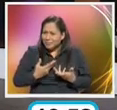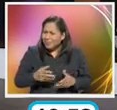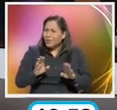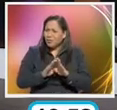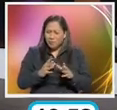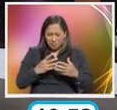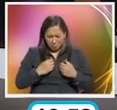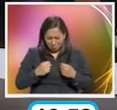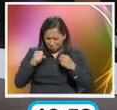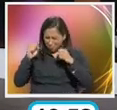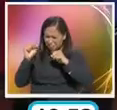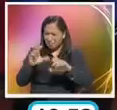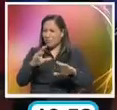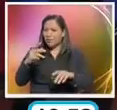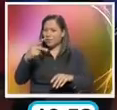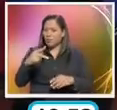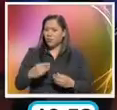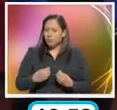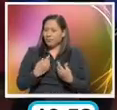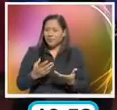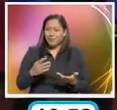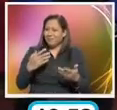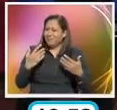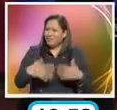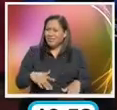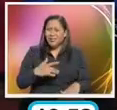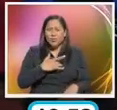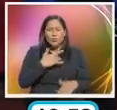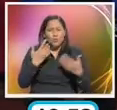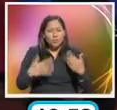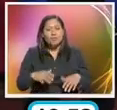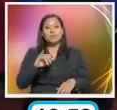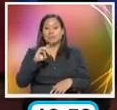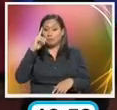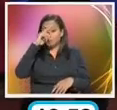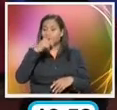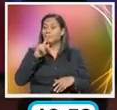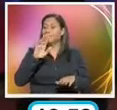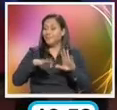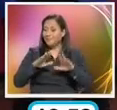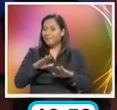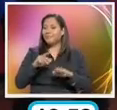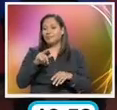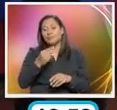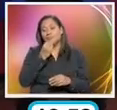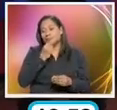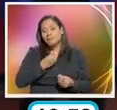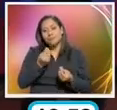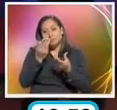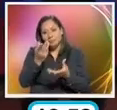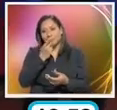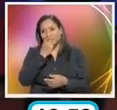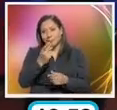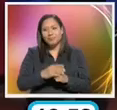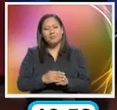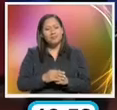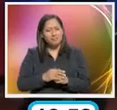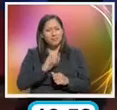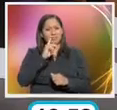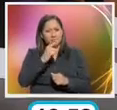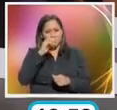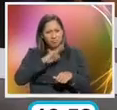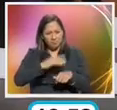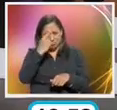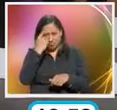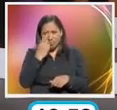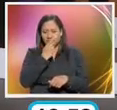que arráncame de tu vida y qué cosa tan Sí, dolorosa. sí, sí. Fíjate que es difícil, ¿verdad? Decirlo, pero hay ocasiones en las que la tienes que decir. Pues yo creo que más fácil decirlo